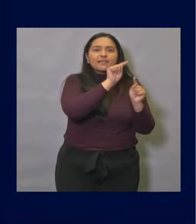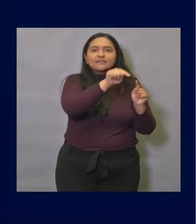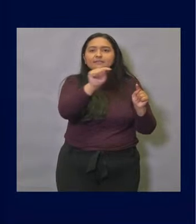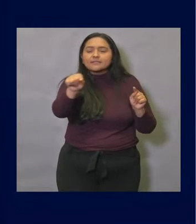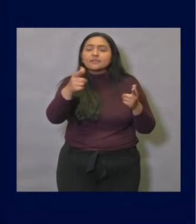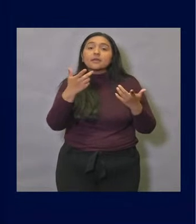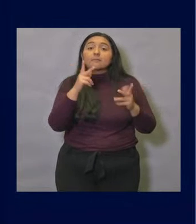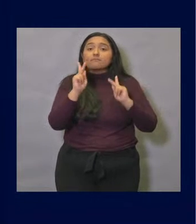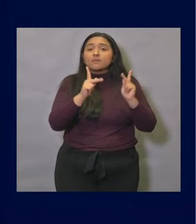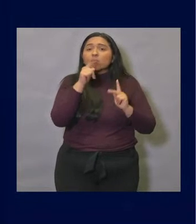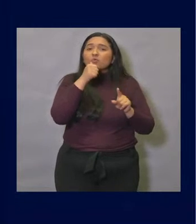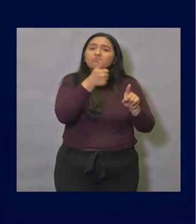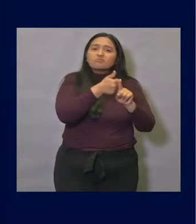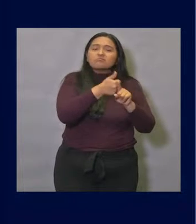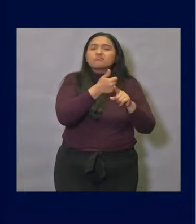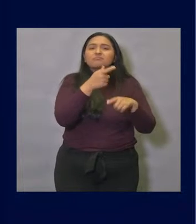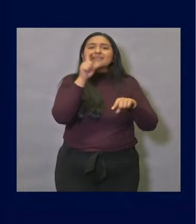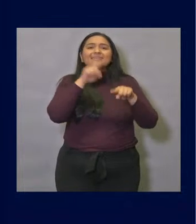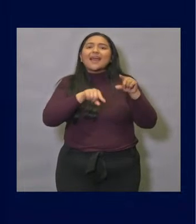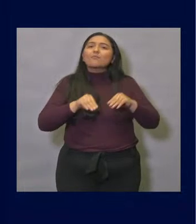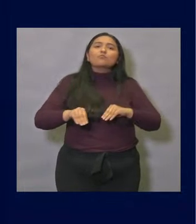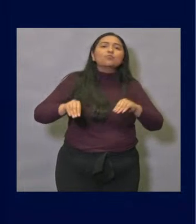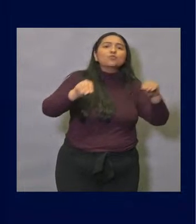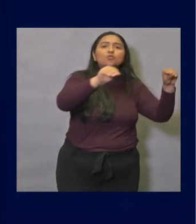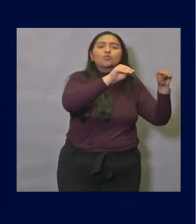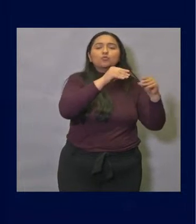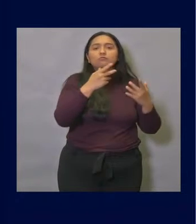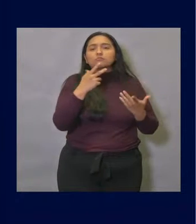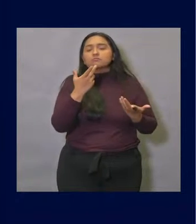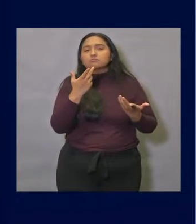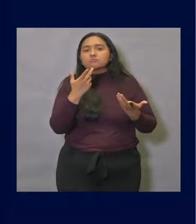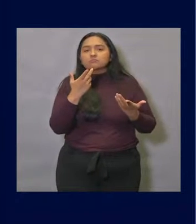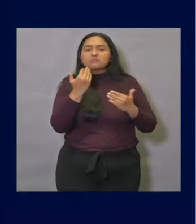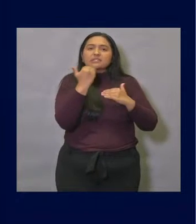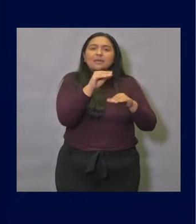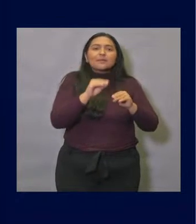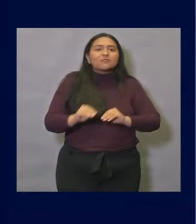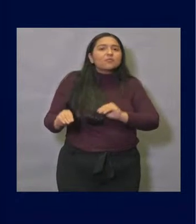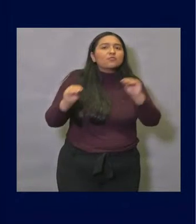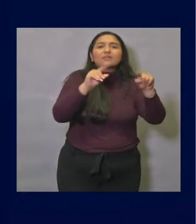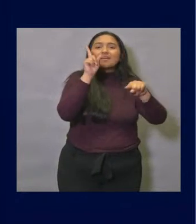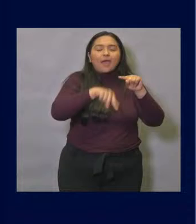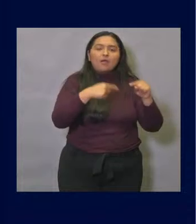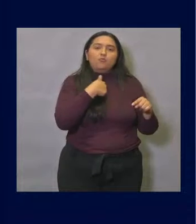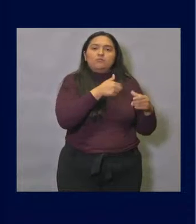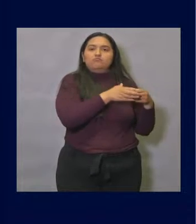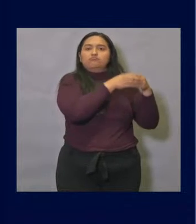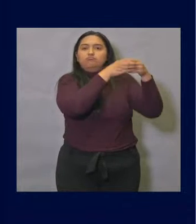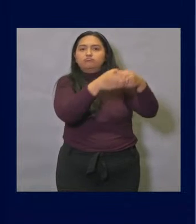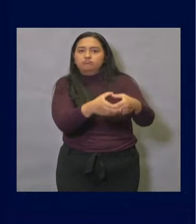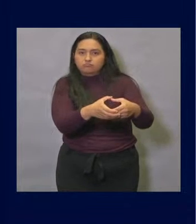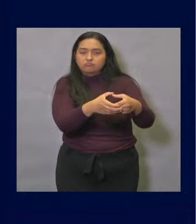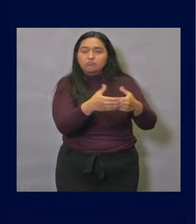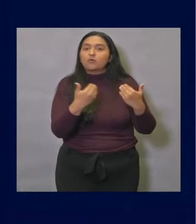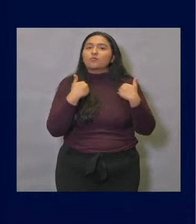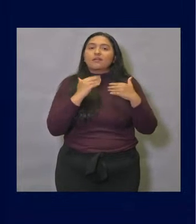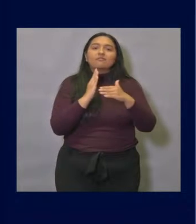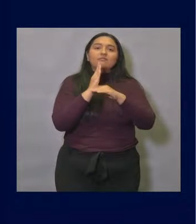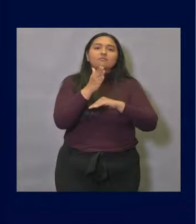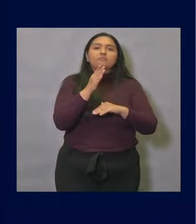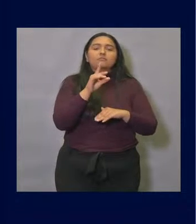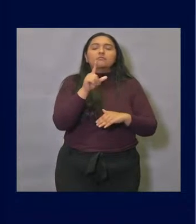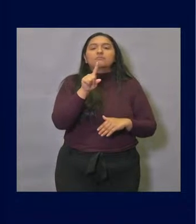capacidad limitada para llegar a uno de los sitios de vacunación establecidos. Tenemos 111 sitios